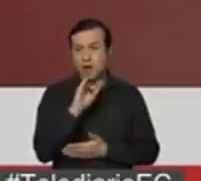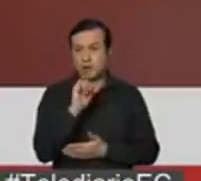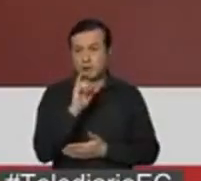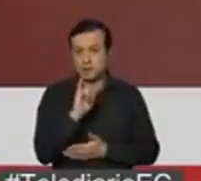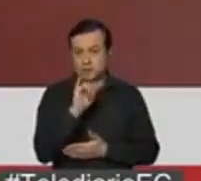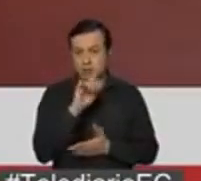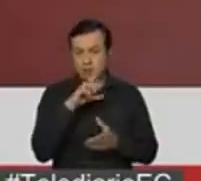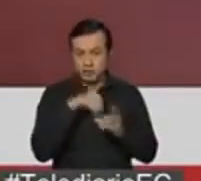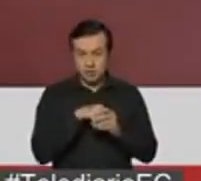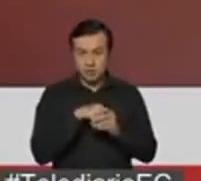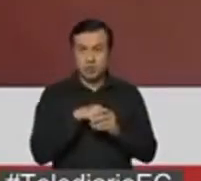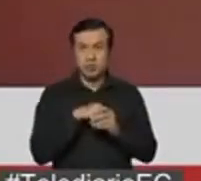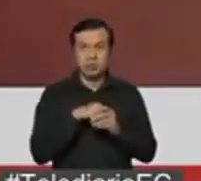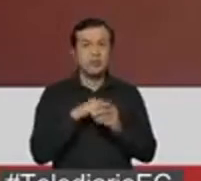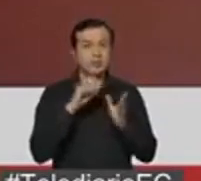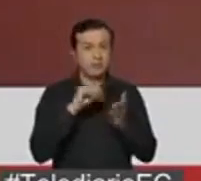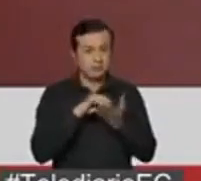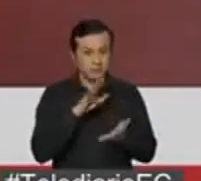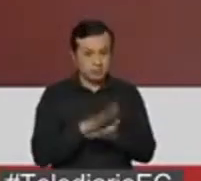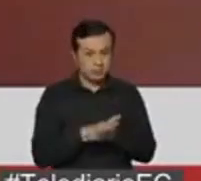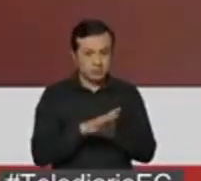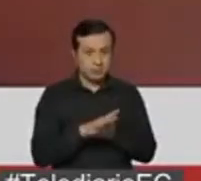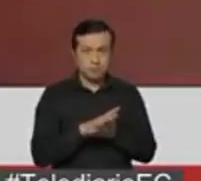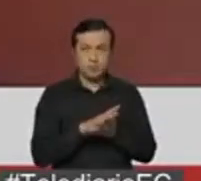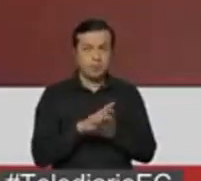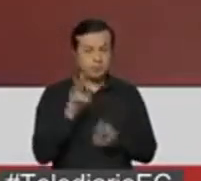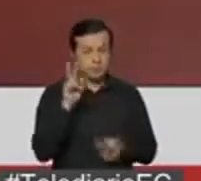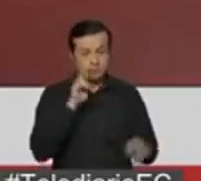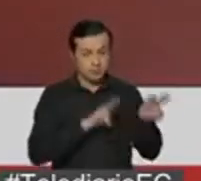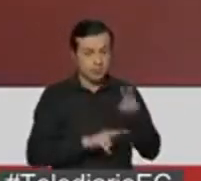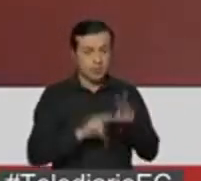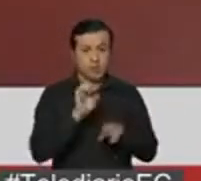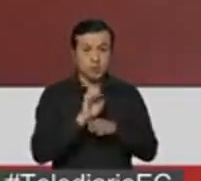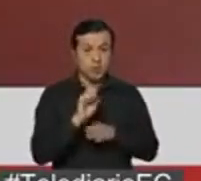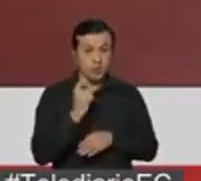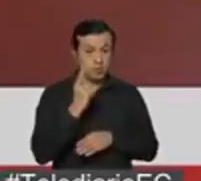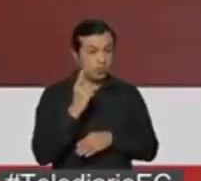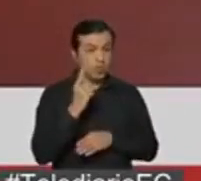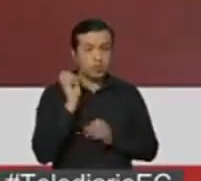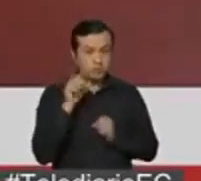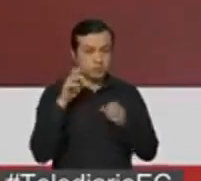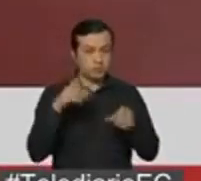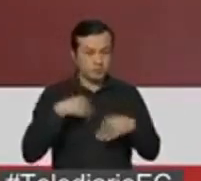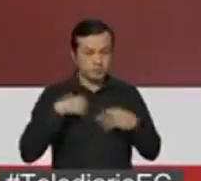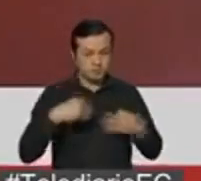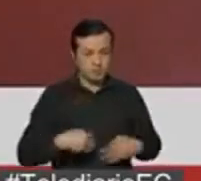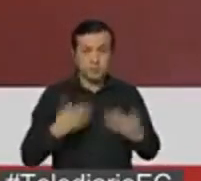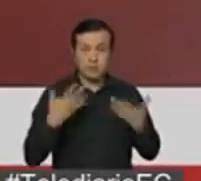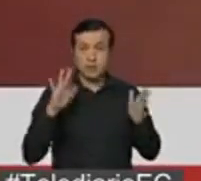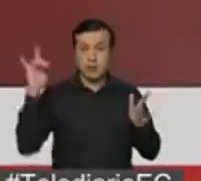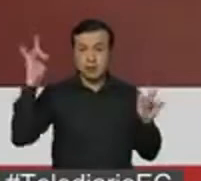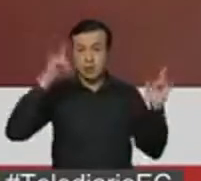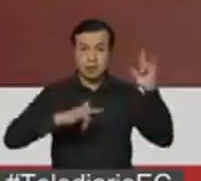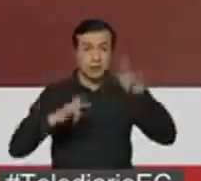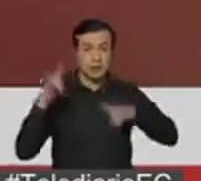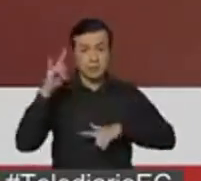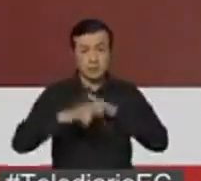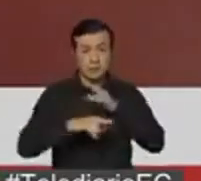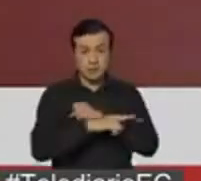Despegar, que se lo está aplicando a nivel mundial. Creo que Ecuador no es una isla en ese sentido. Las aerolíneas, el sector